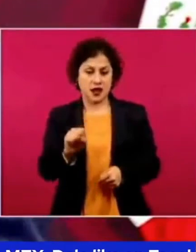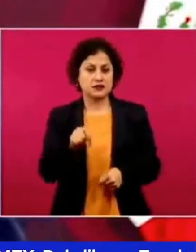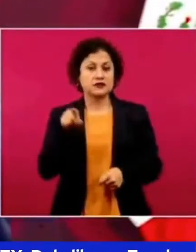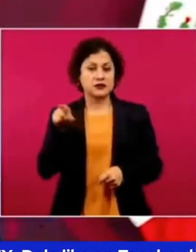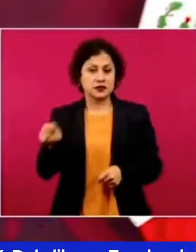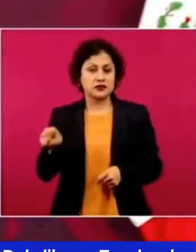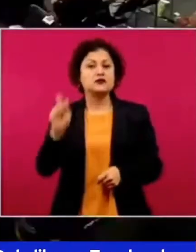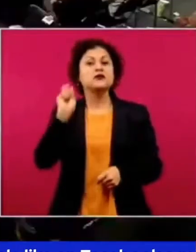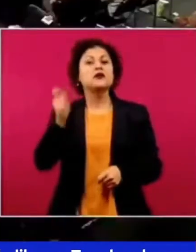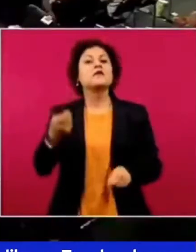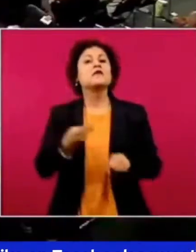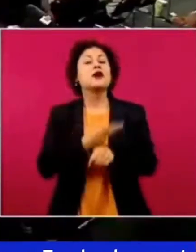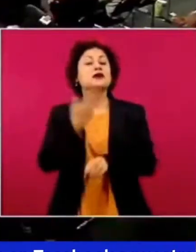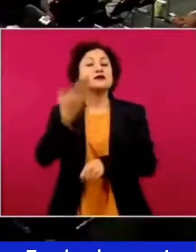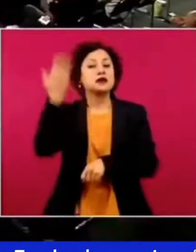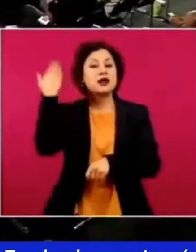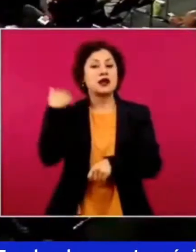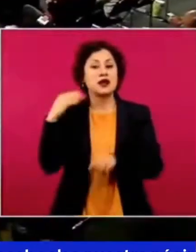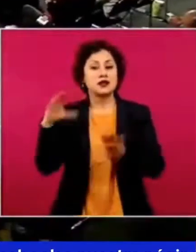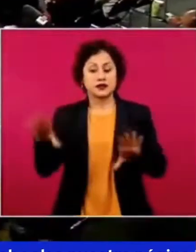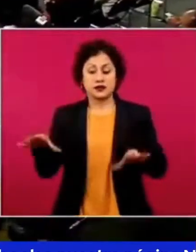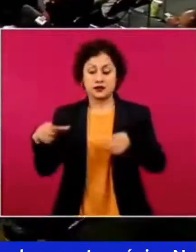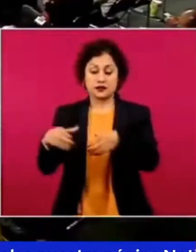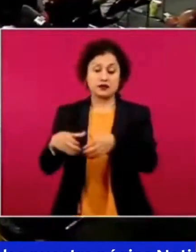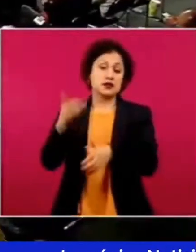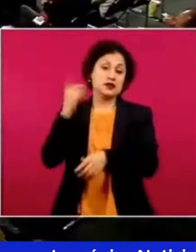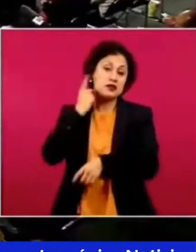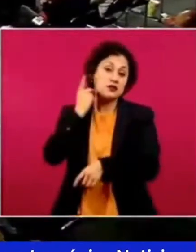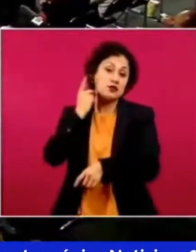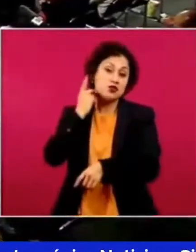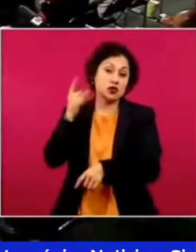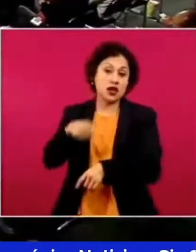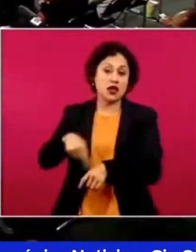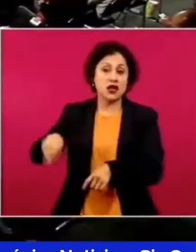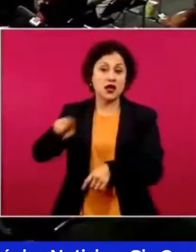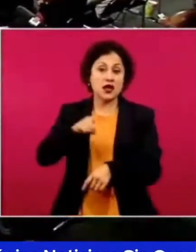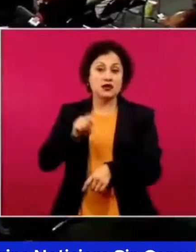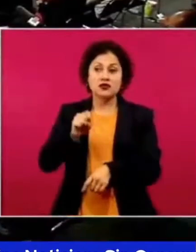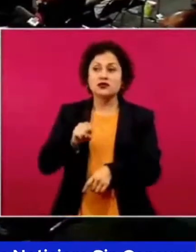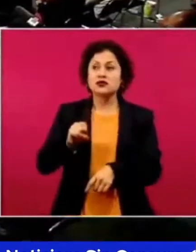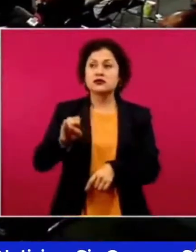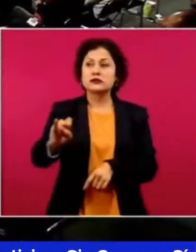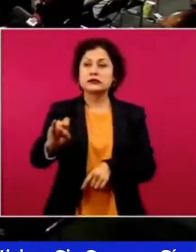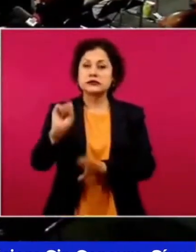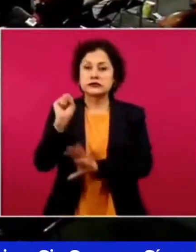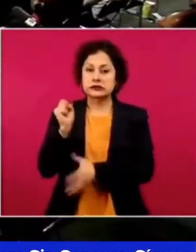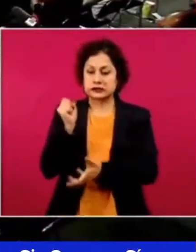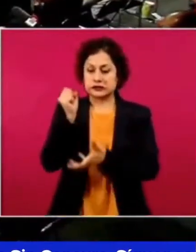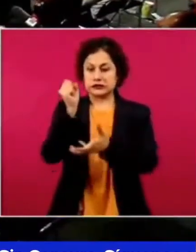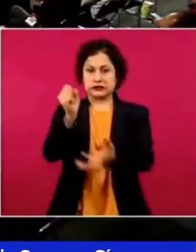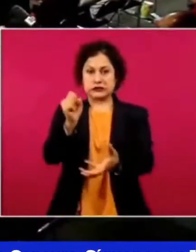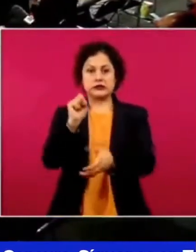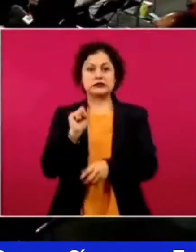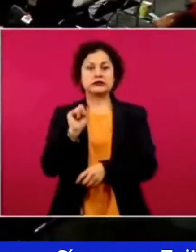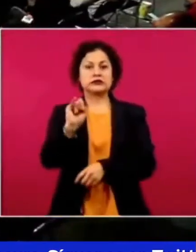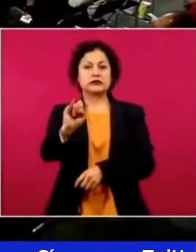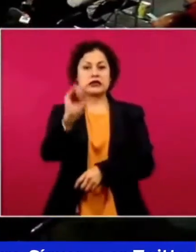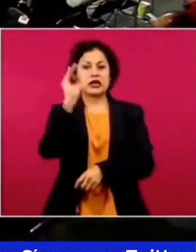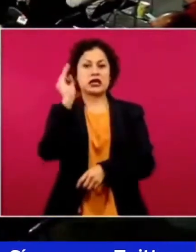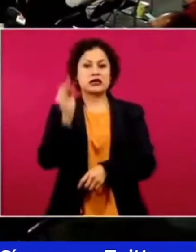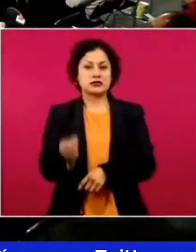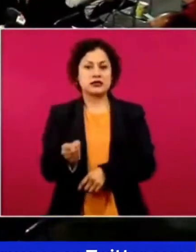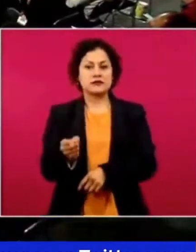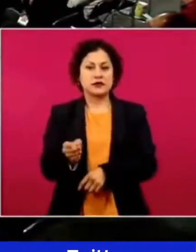aprobaron los diputados de ese entonces el presupuesto público por unanimidad.